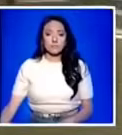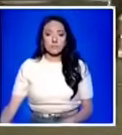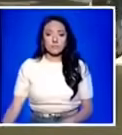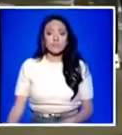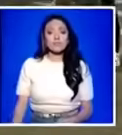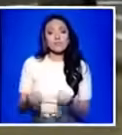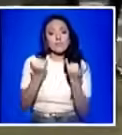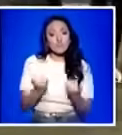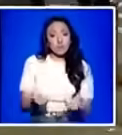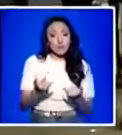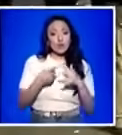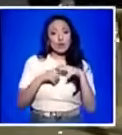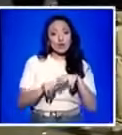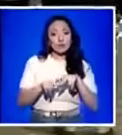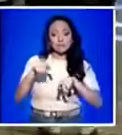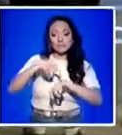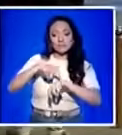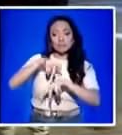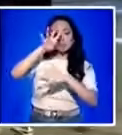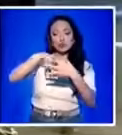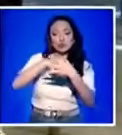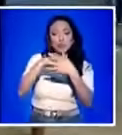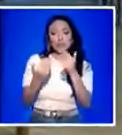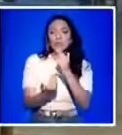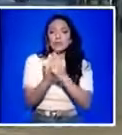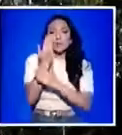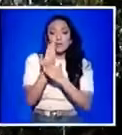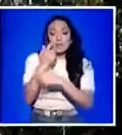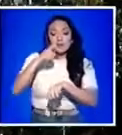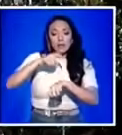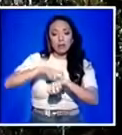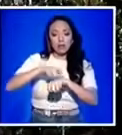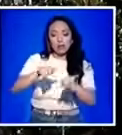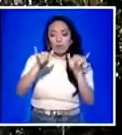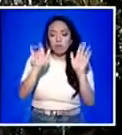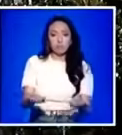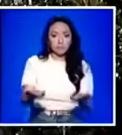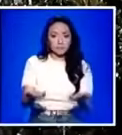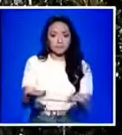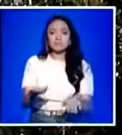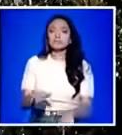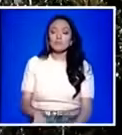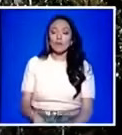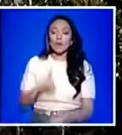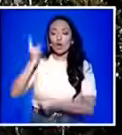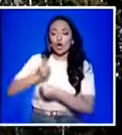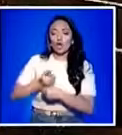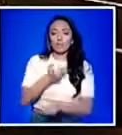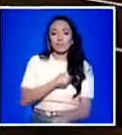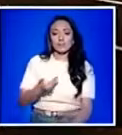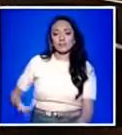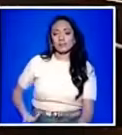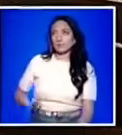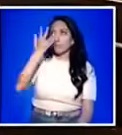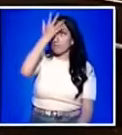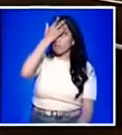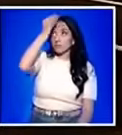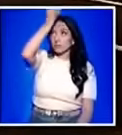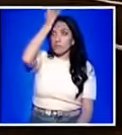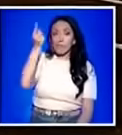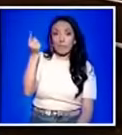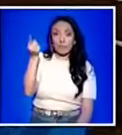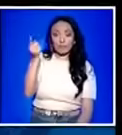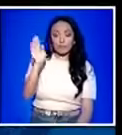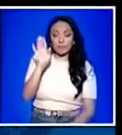Desde hoy rigen nuevos horarios para el toque de queda en el país. La disposición se dio en un decreto presidencial, luego de una